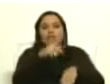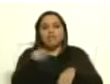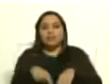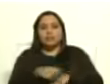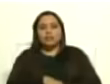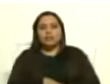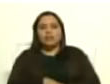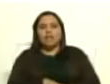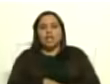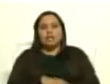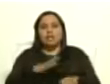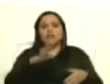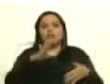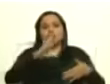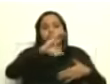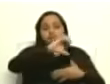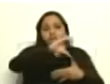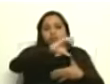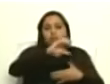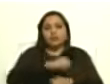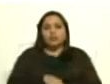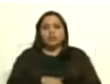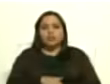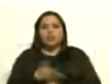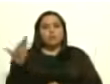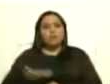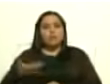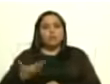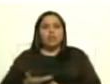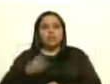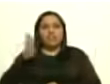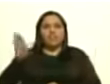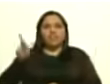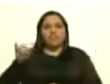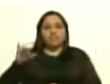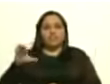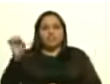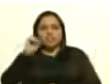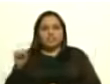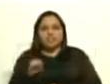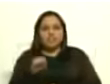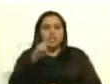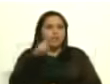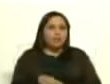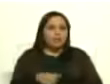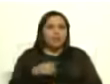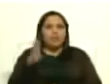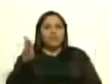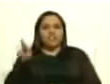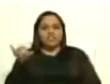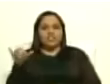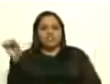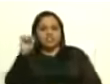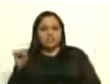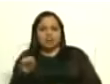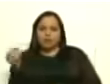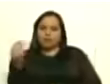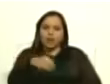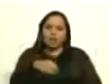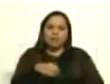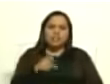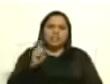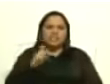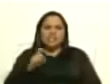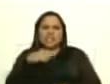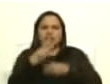abierto paso de manera importante los BRICS, y ahora los BRICS Plus, pero sin embargo queda mucho por hacer, queda mucho